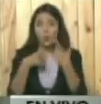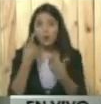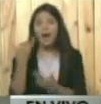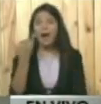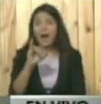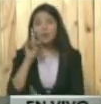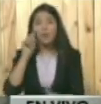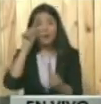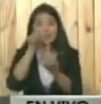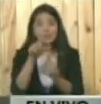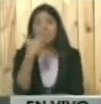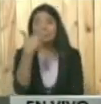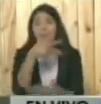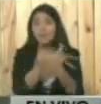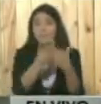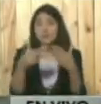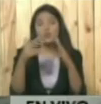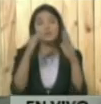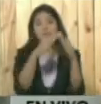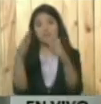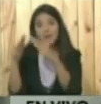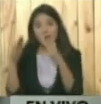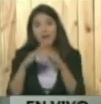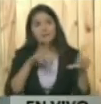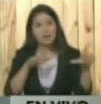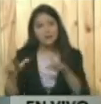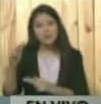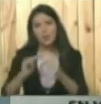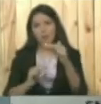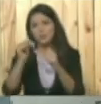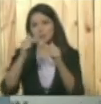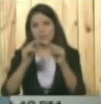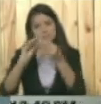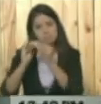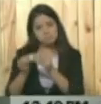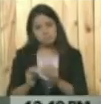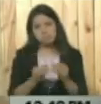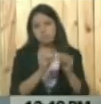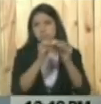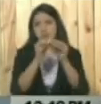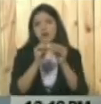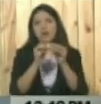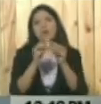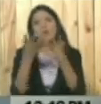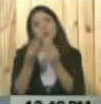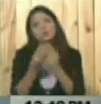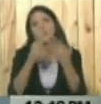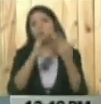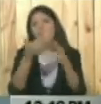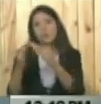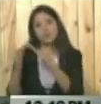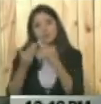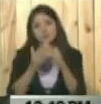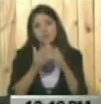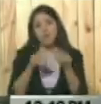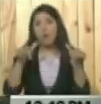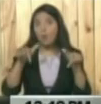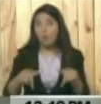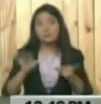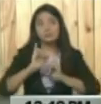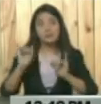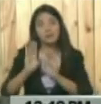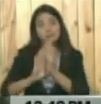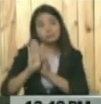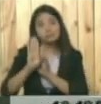tiene una meta de 3 millones de hogares reconstruidos, reparados, con sus comunidades. Hoy por hoy hemos